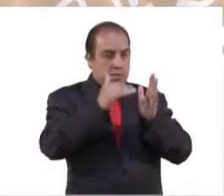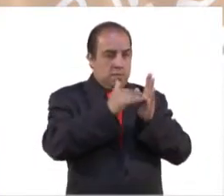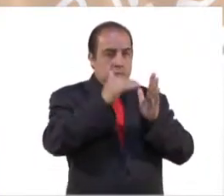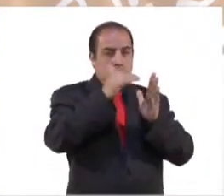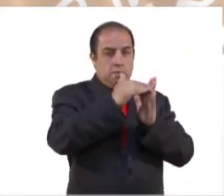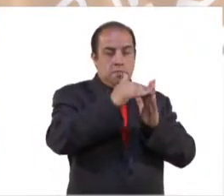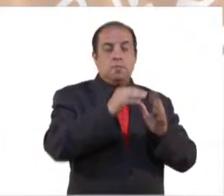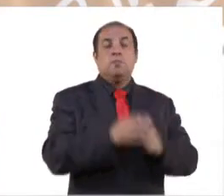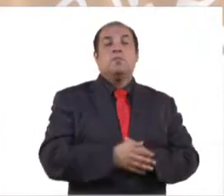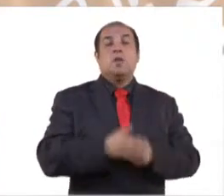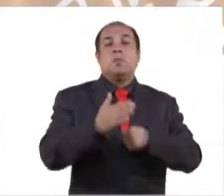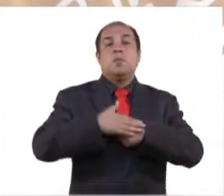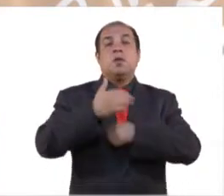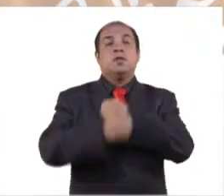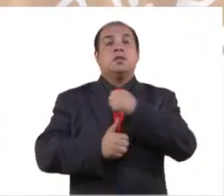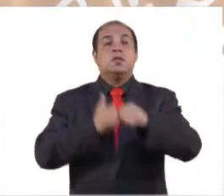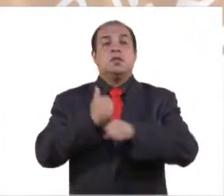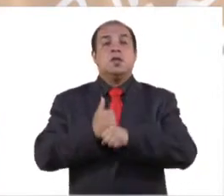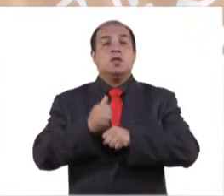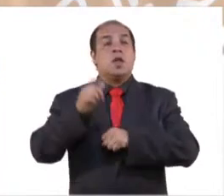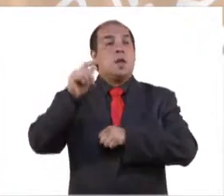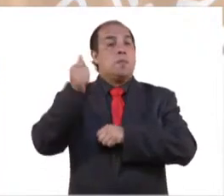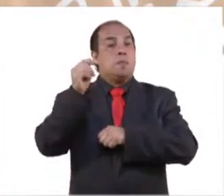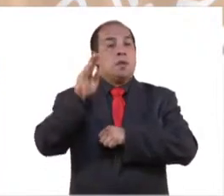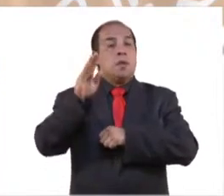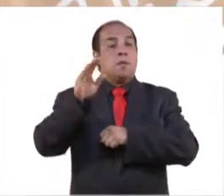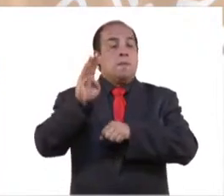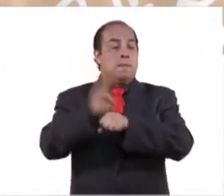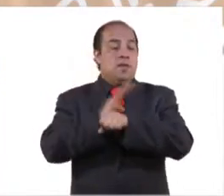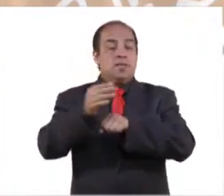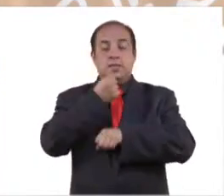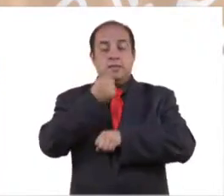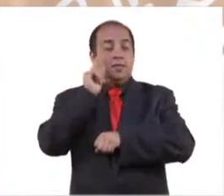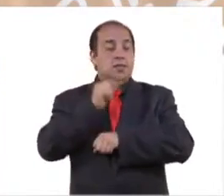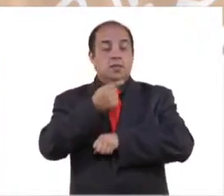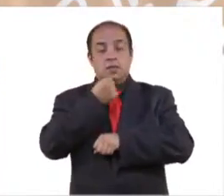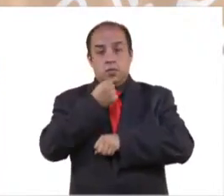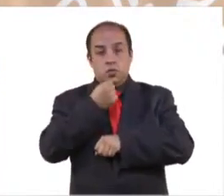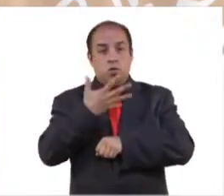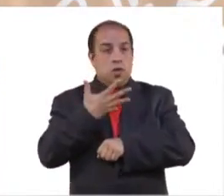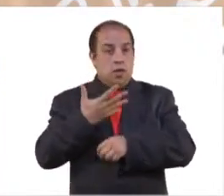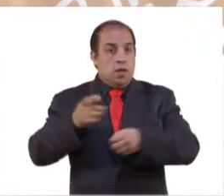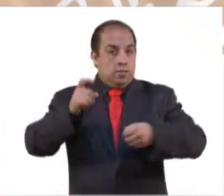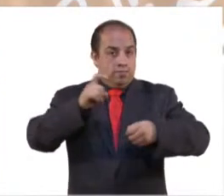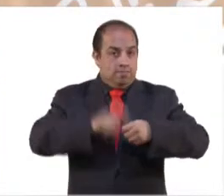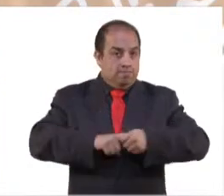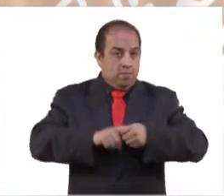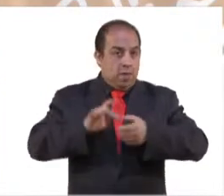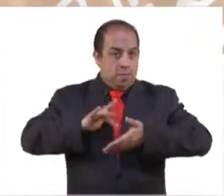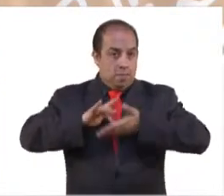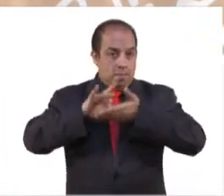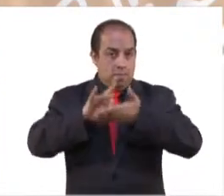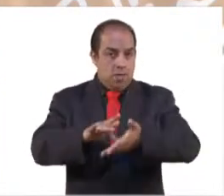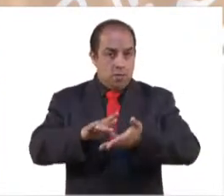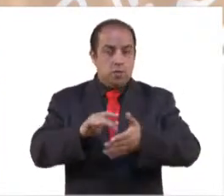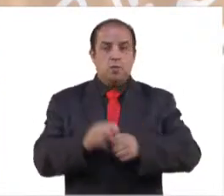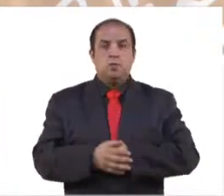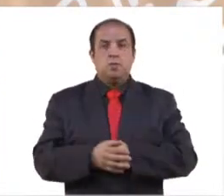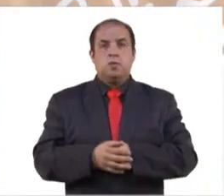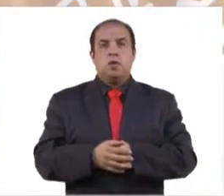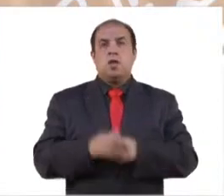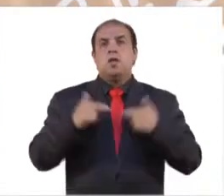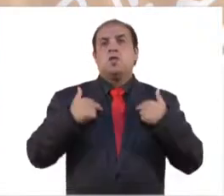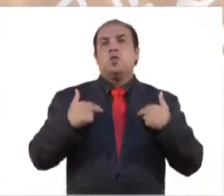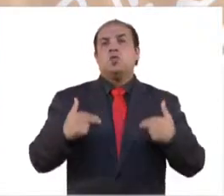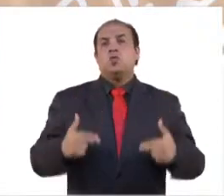próximo año es la beca del bienestar para niños y niñas, que incluye el apoyo de útiles y